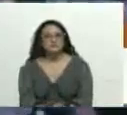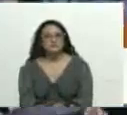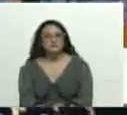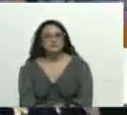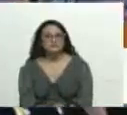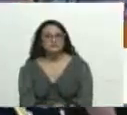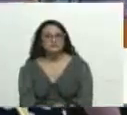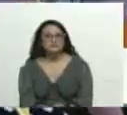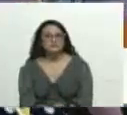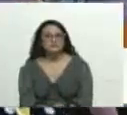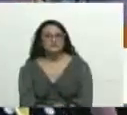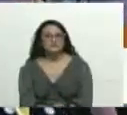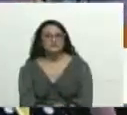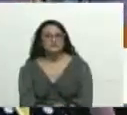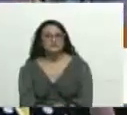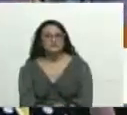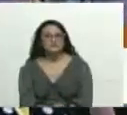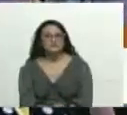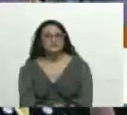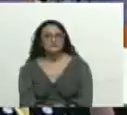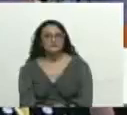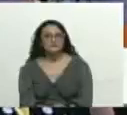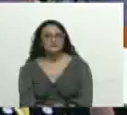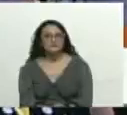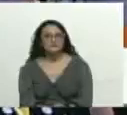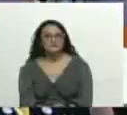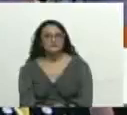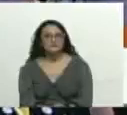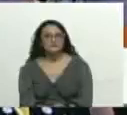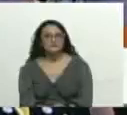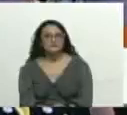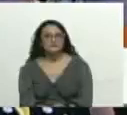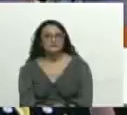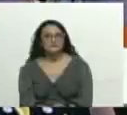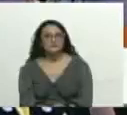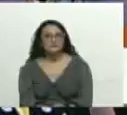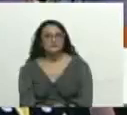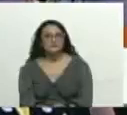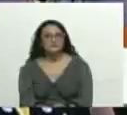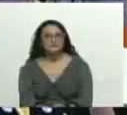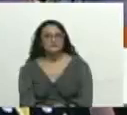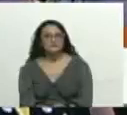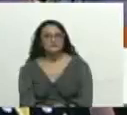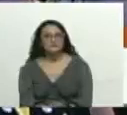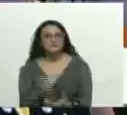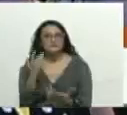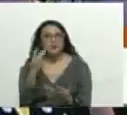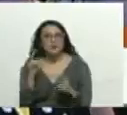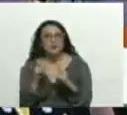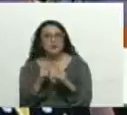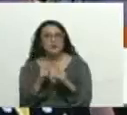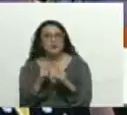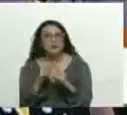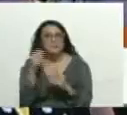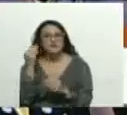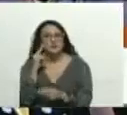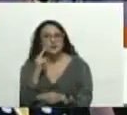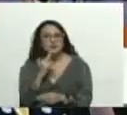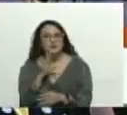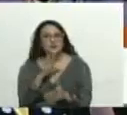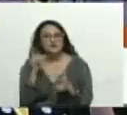delegaciones internacionales Gracias señor Fernando Encuentro Mundial por la vigencia del pensamiento bolivariano del comandante